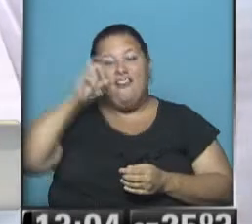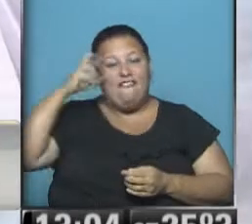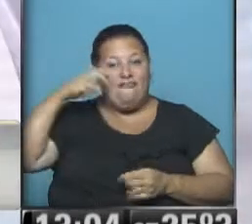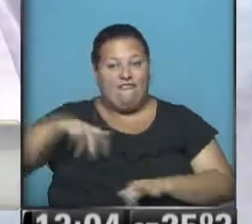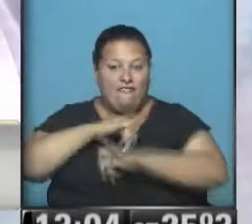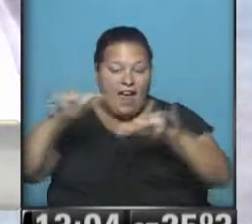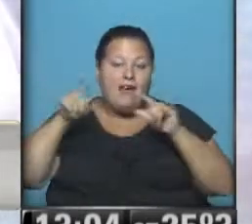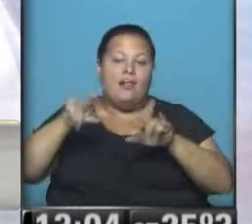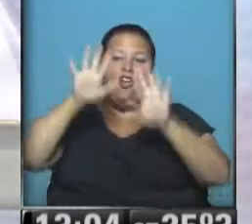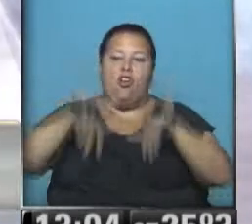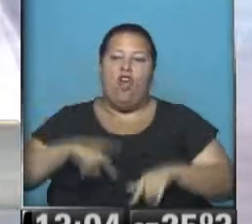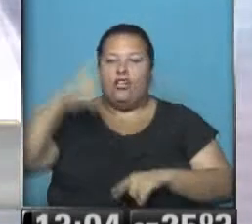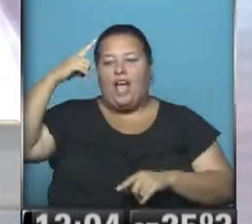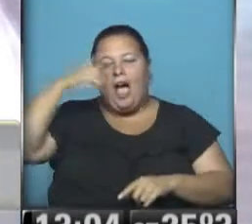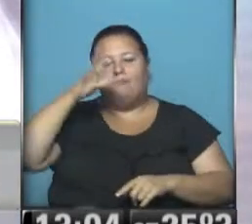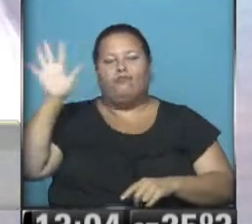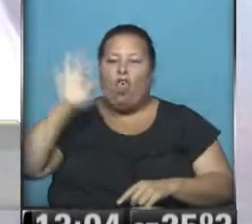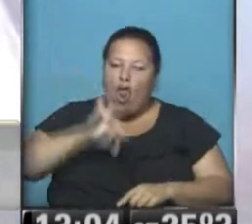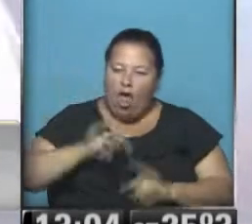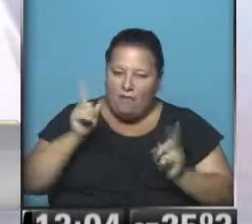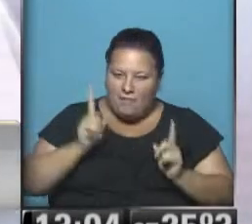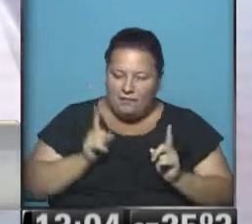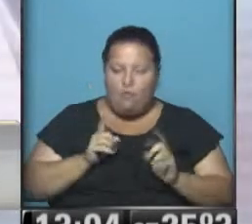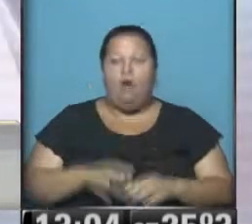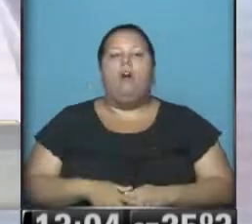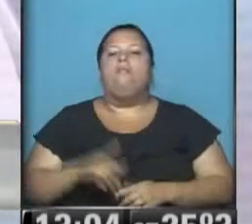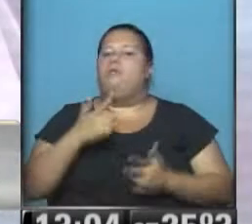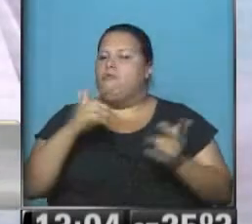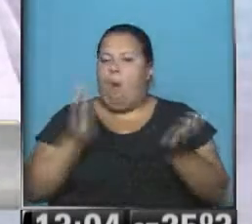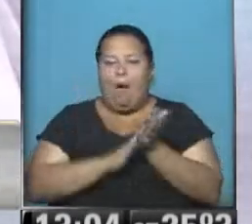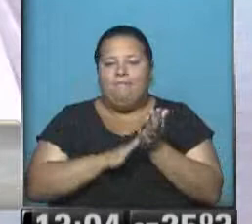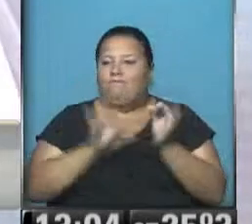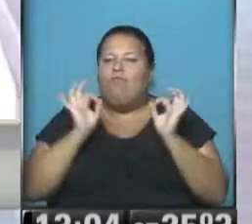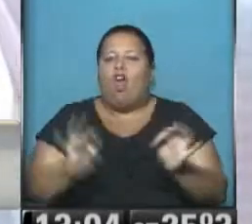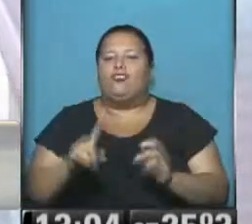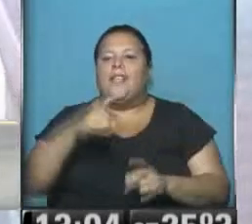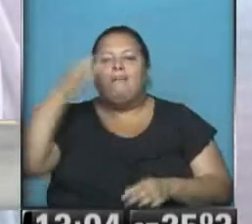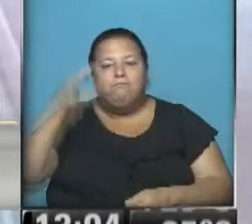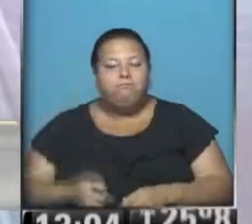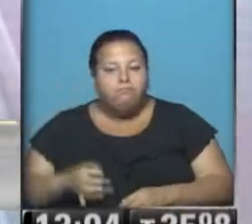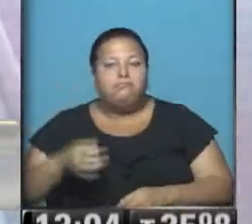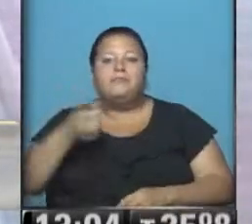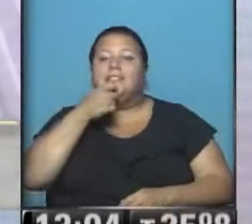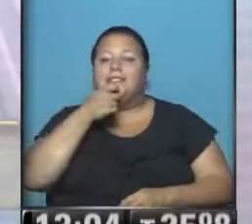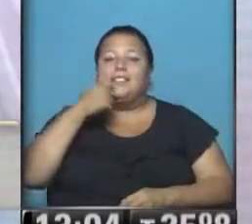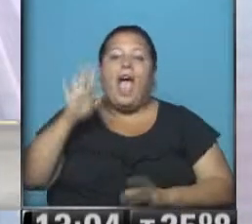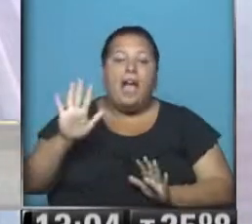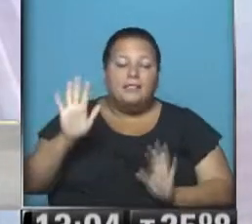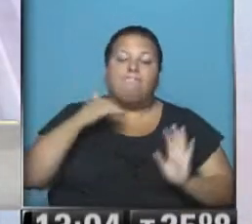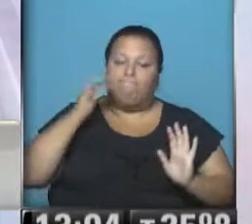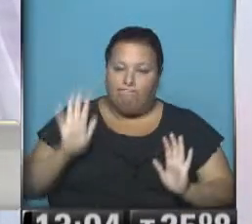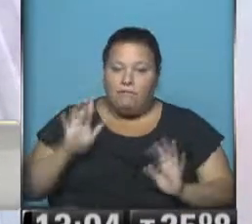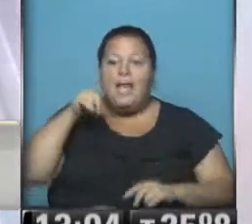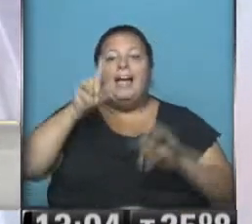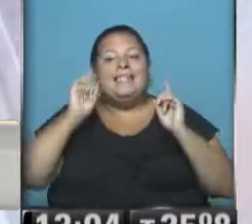Fein en su comunicado habitual. Dice que no hubo rastros suficientes como para determinar si efectivamente fue así. Esto